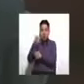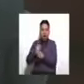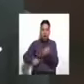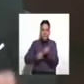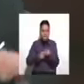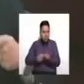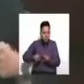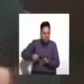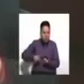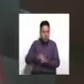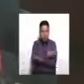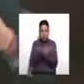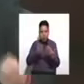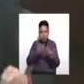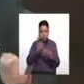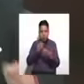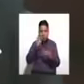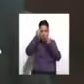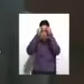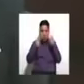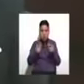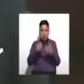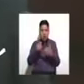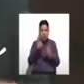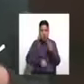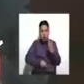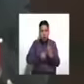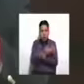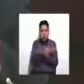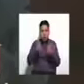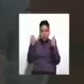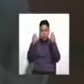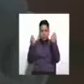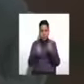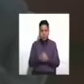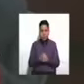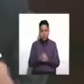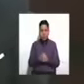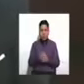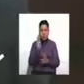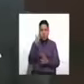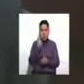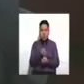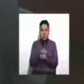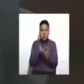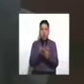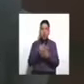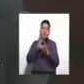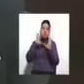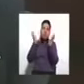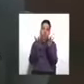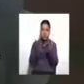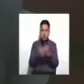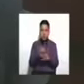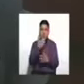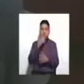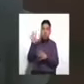para financiarlo sin tener que el Estado salir a corregir esa falla de mercado, porque era la estructuración ejemplar a nivel